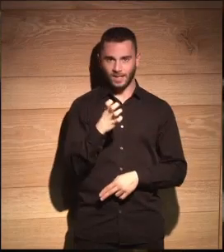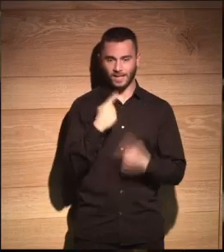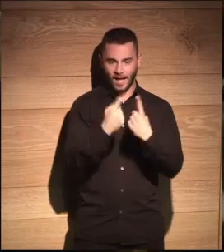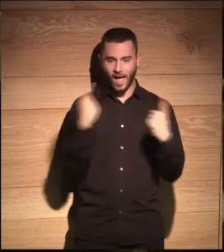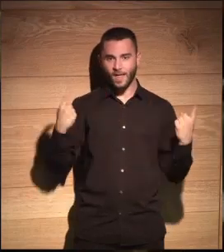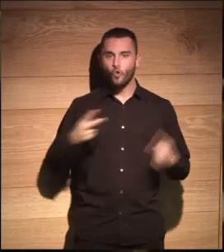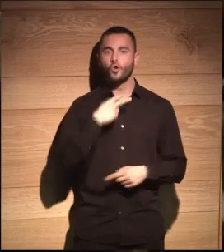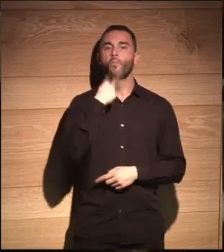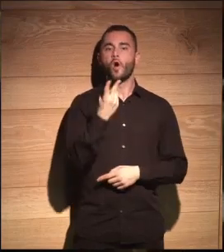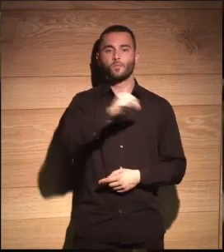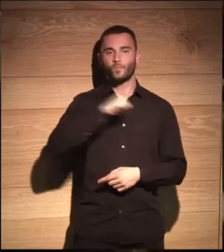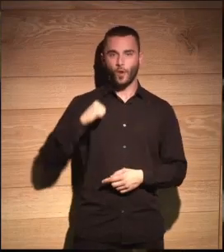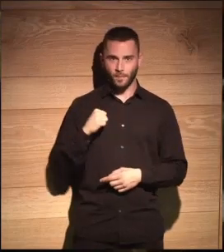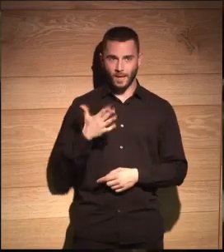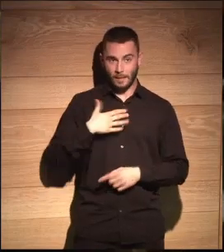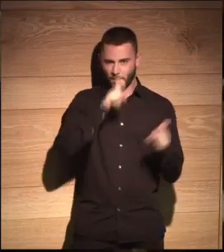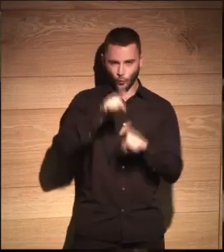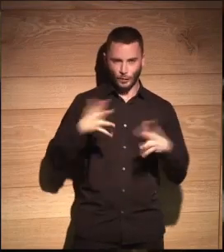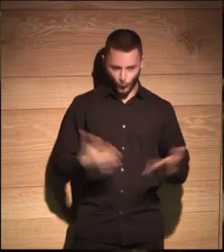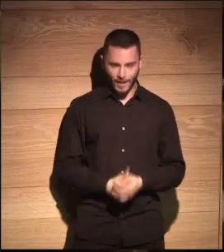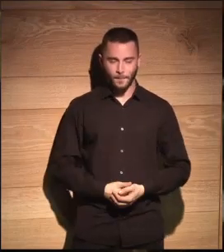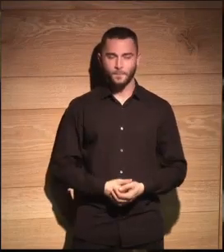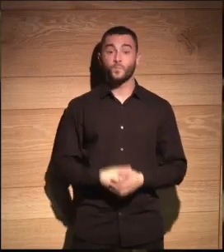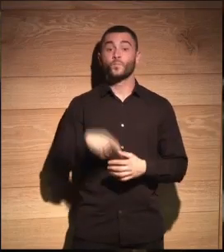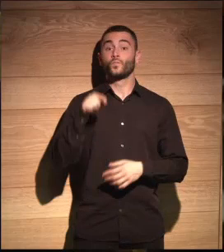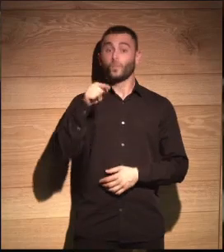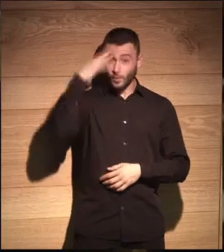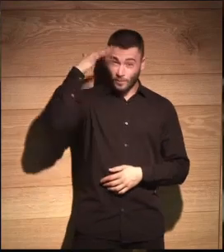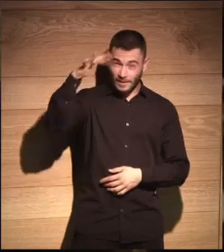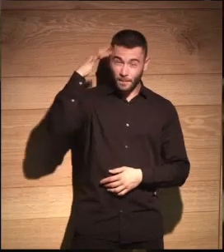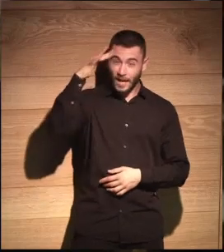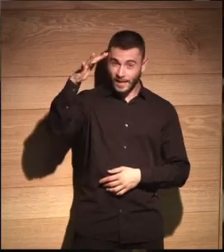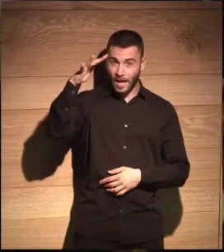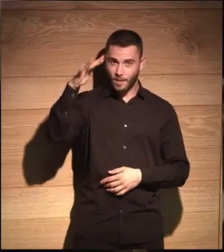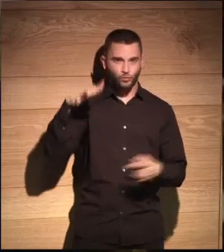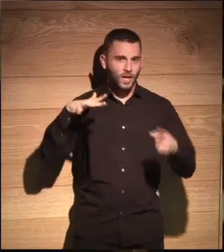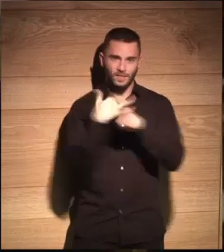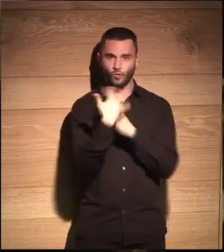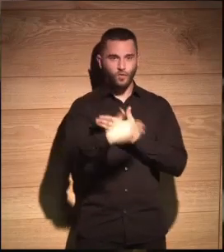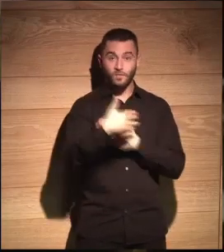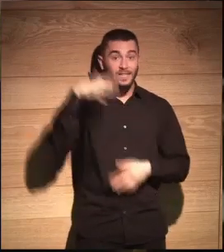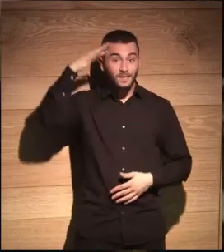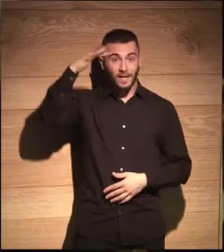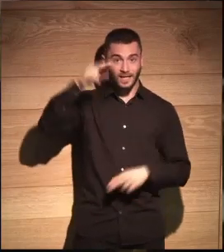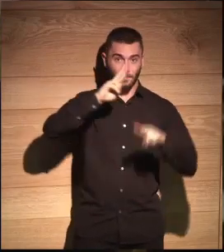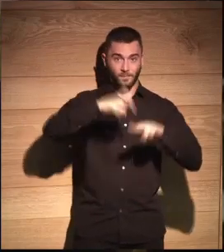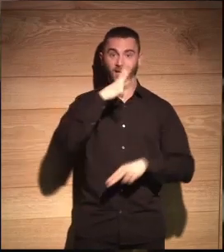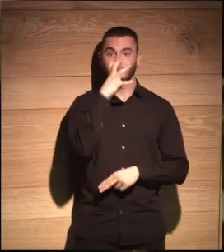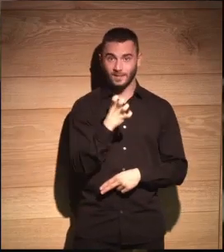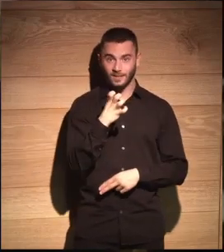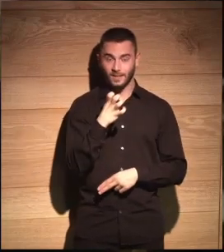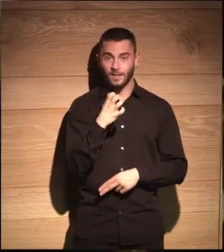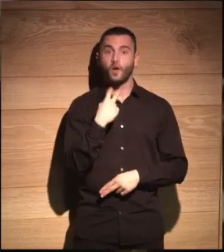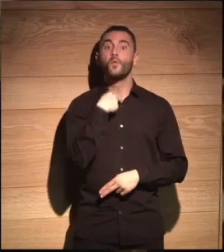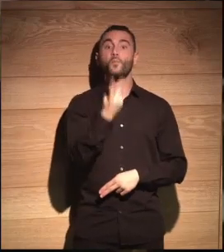propia voz. Entonces, mi pregunta es, ¿te imaginabas en algún remoto momento que Blaxa tendría la voz de Leónidas?